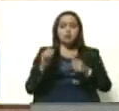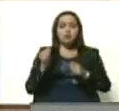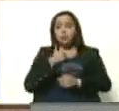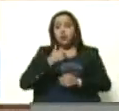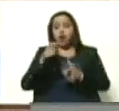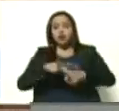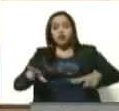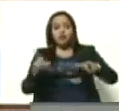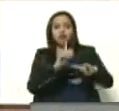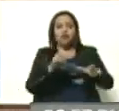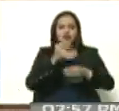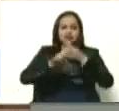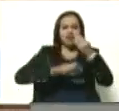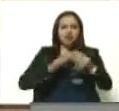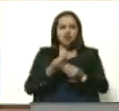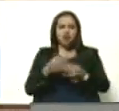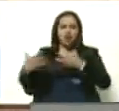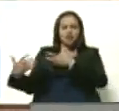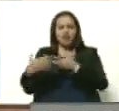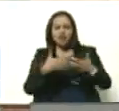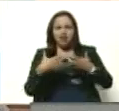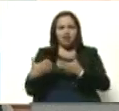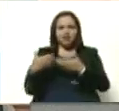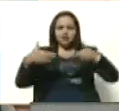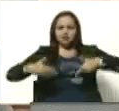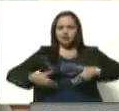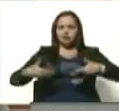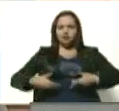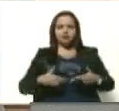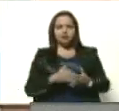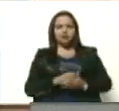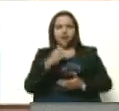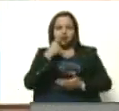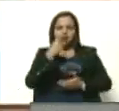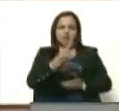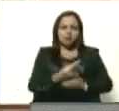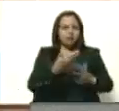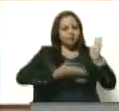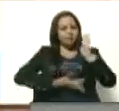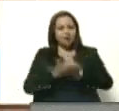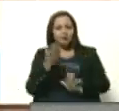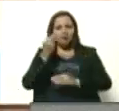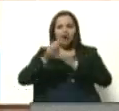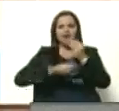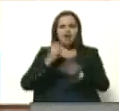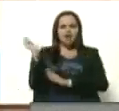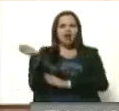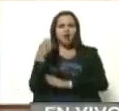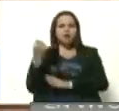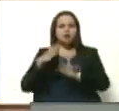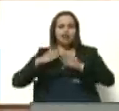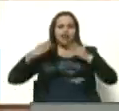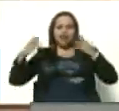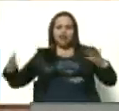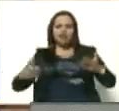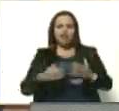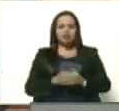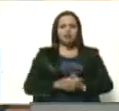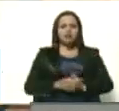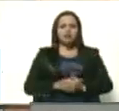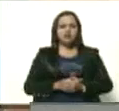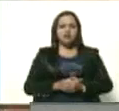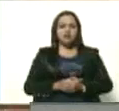fue construyendo en la batalla, en la lucha. Y dijimos, vamos a construir el Apure grande,